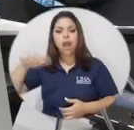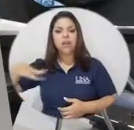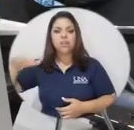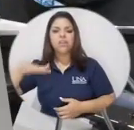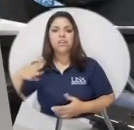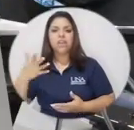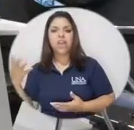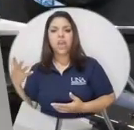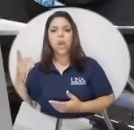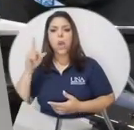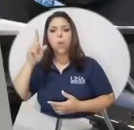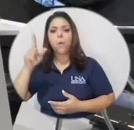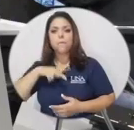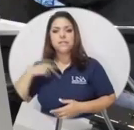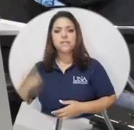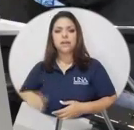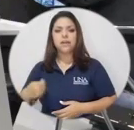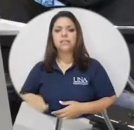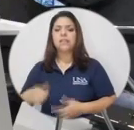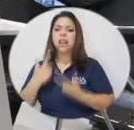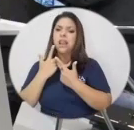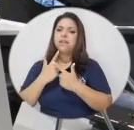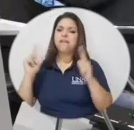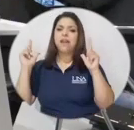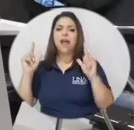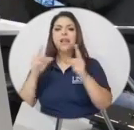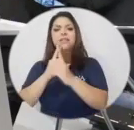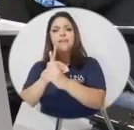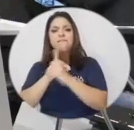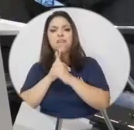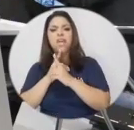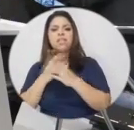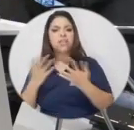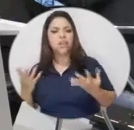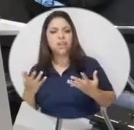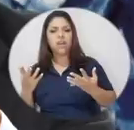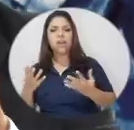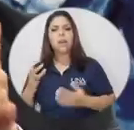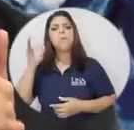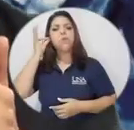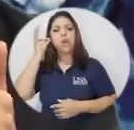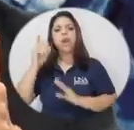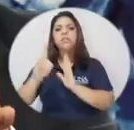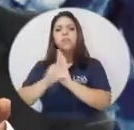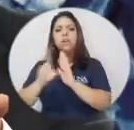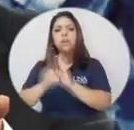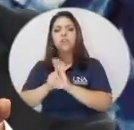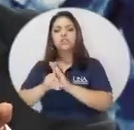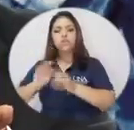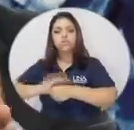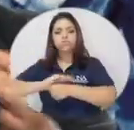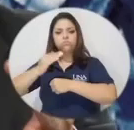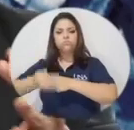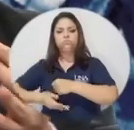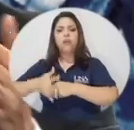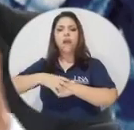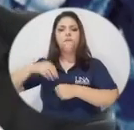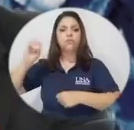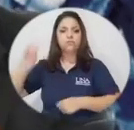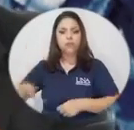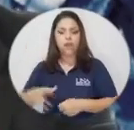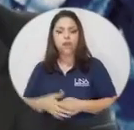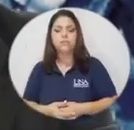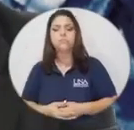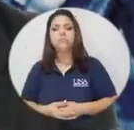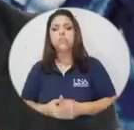electorado muy liberal, que defiende cosas como el derecho de la mujer a abortar desde los 70, la